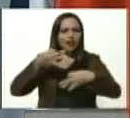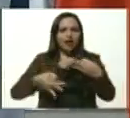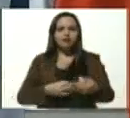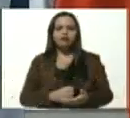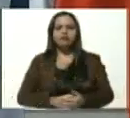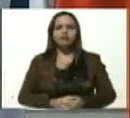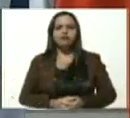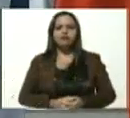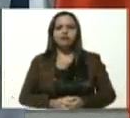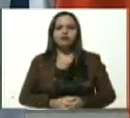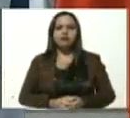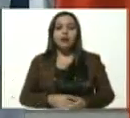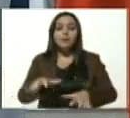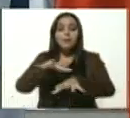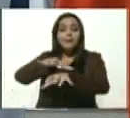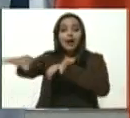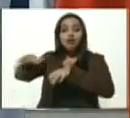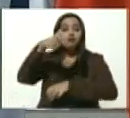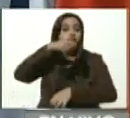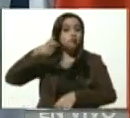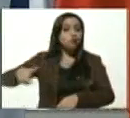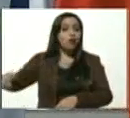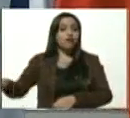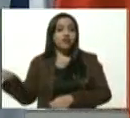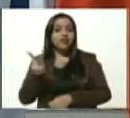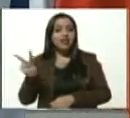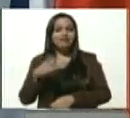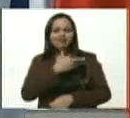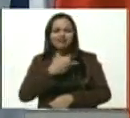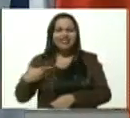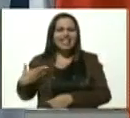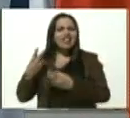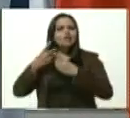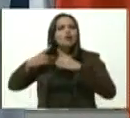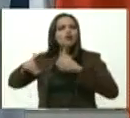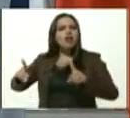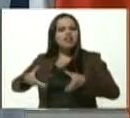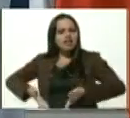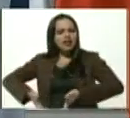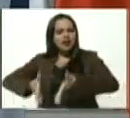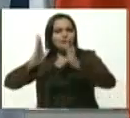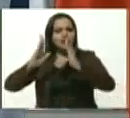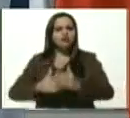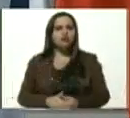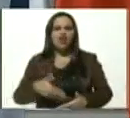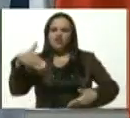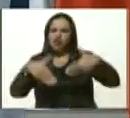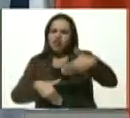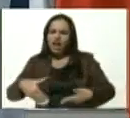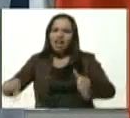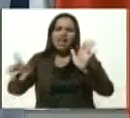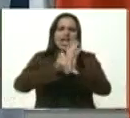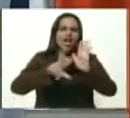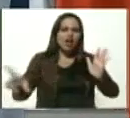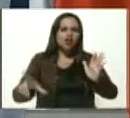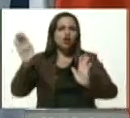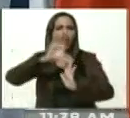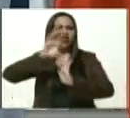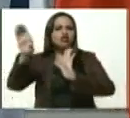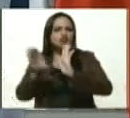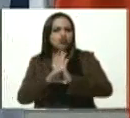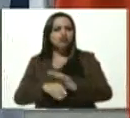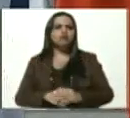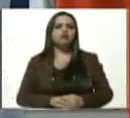que la gran mayoría de la población desea el camino democrático, cívico, legal, constitucional.